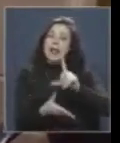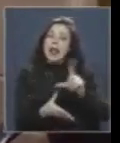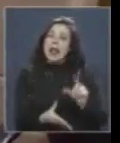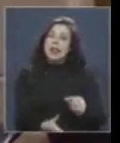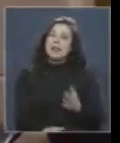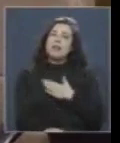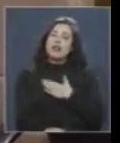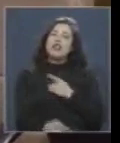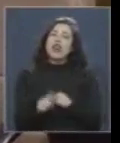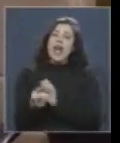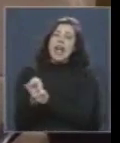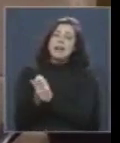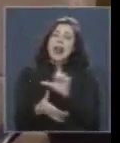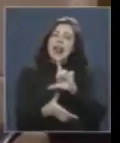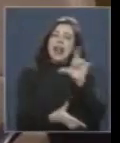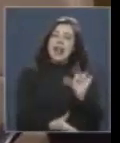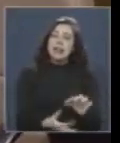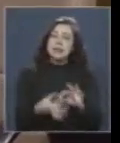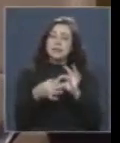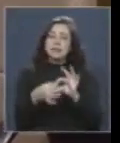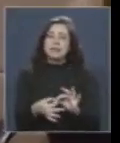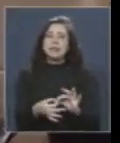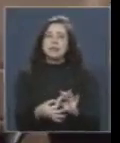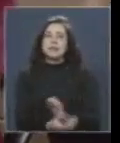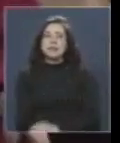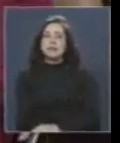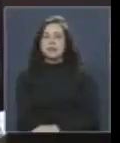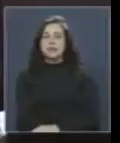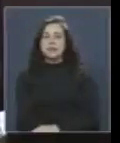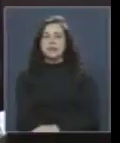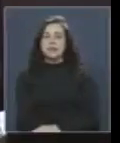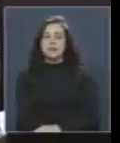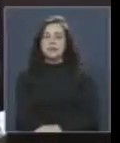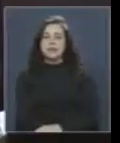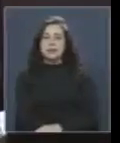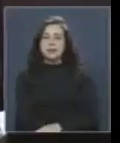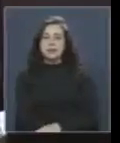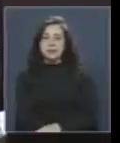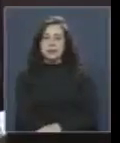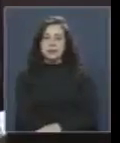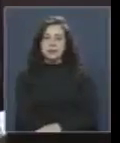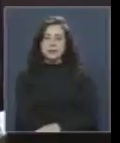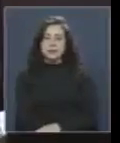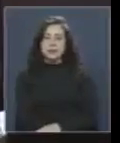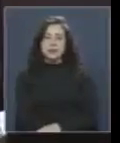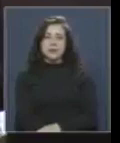latinoamericano, porque soy una hermana latinoamericana. Muchas gracias, he dicho, señor presidente.